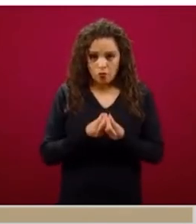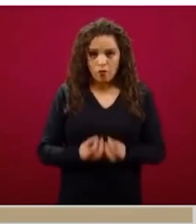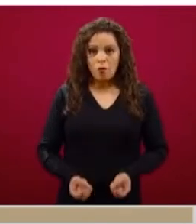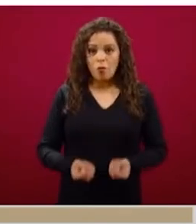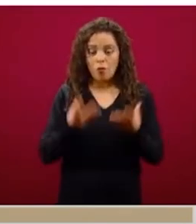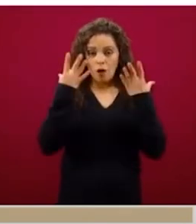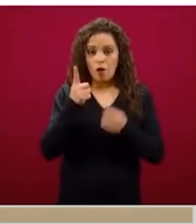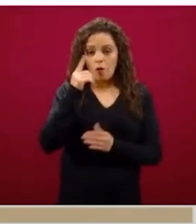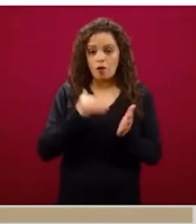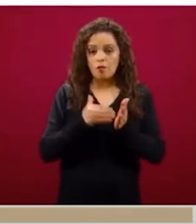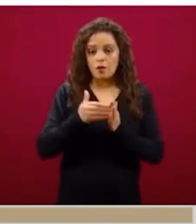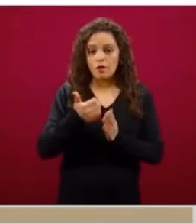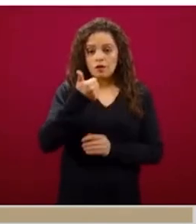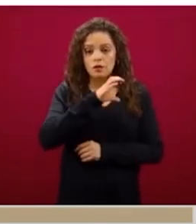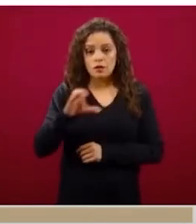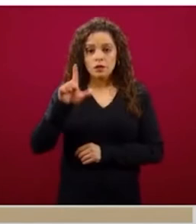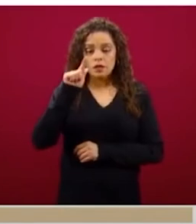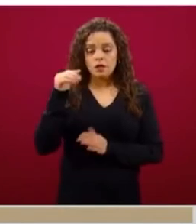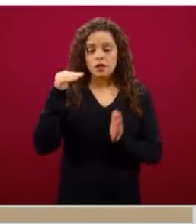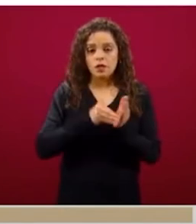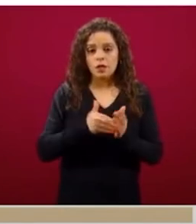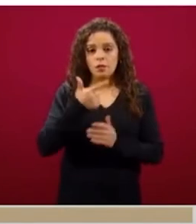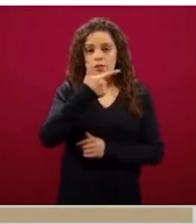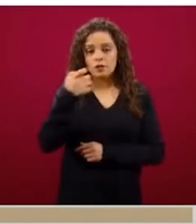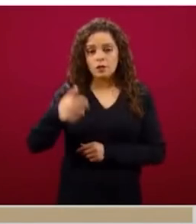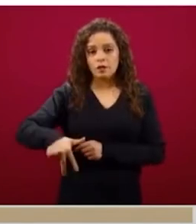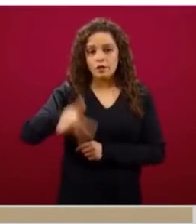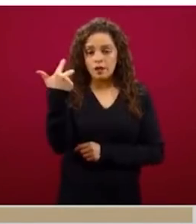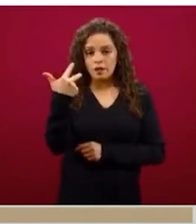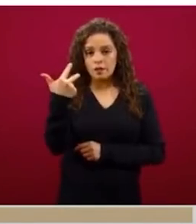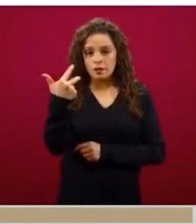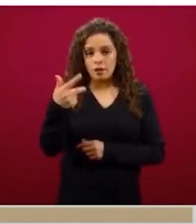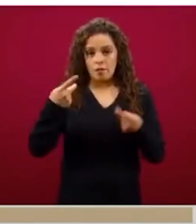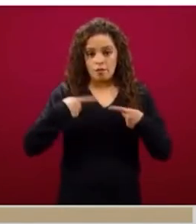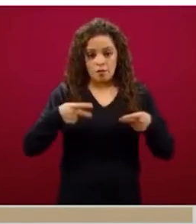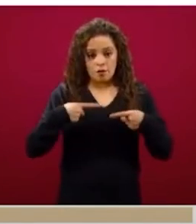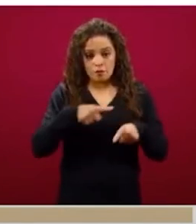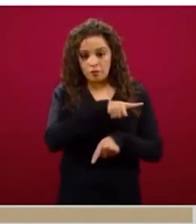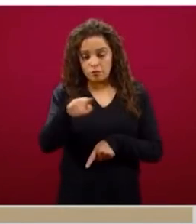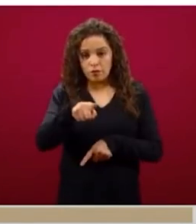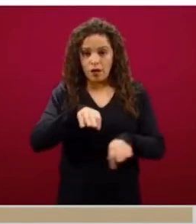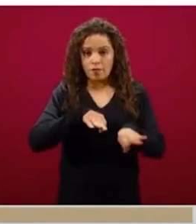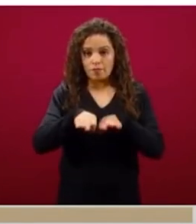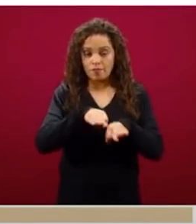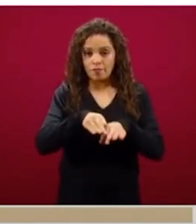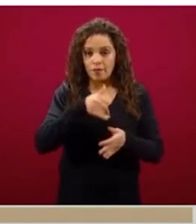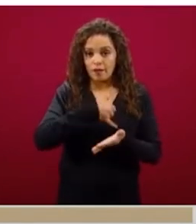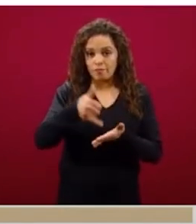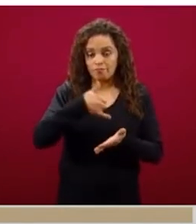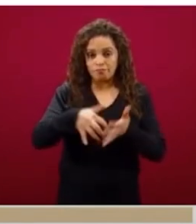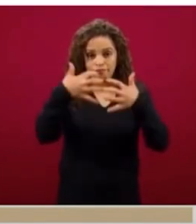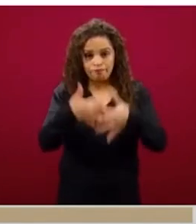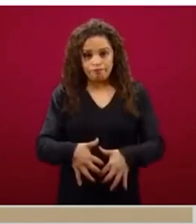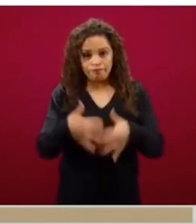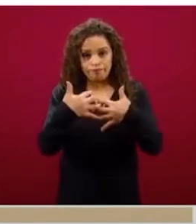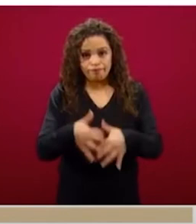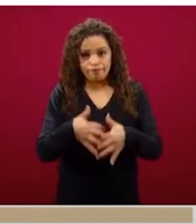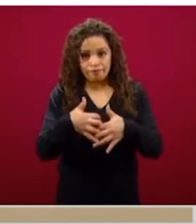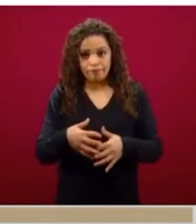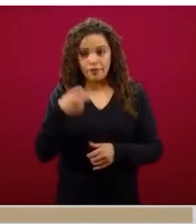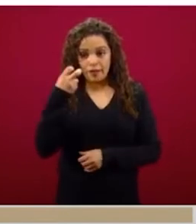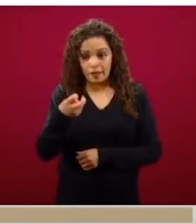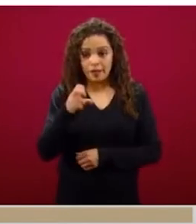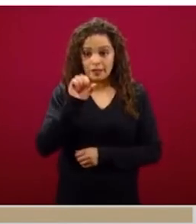seiscientos setenta mil 713 productores esto representó pasar de un apoyo al 60 y